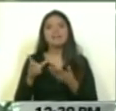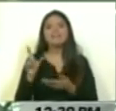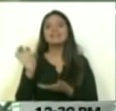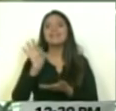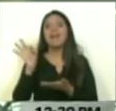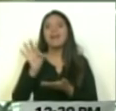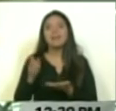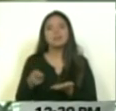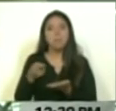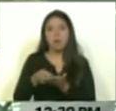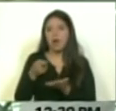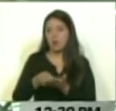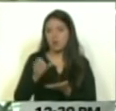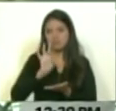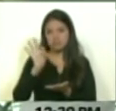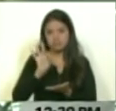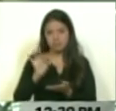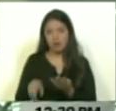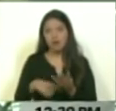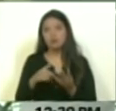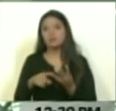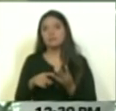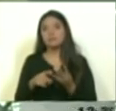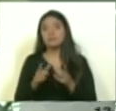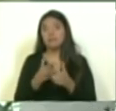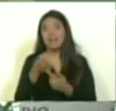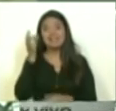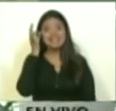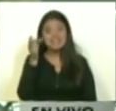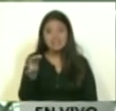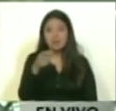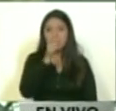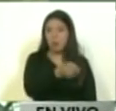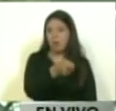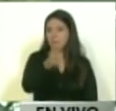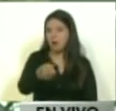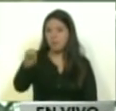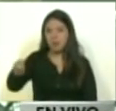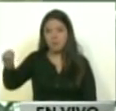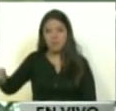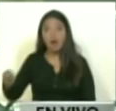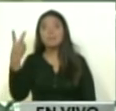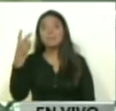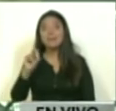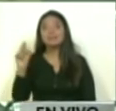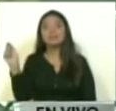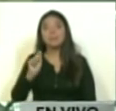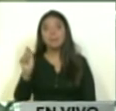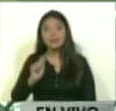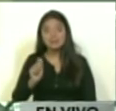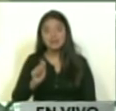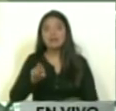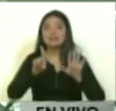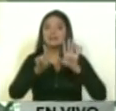pago de intereses, perdón, de manera estricta. 20 meses, 60 mil millones de dólares.